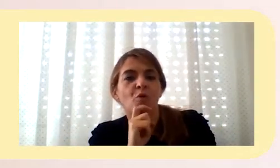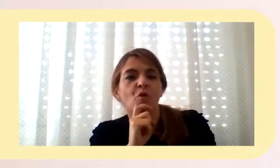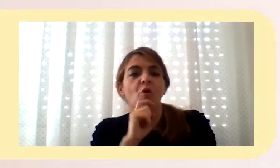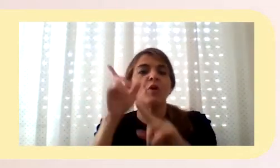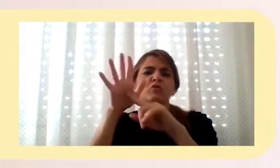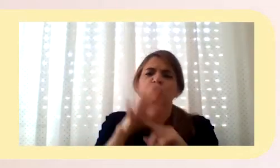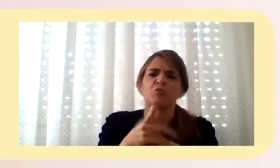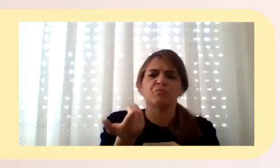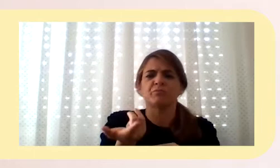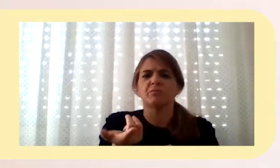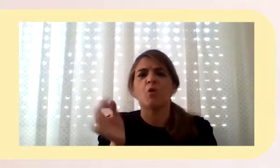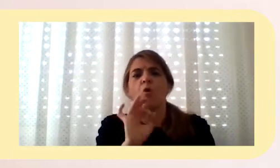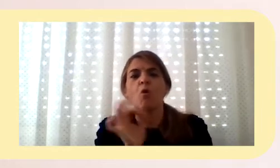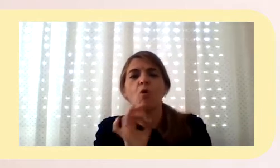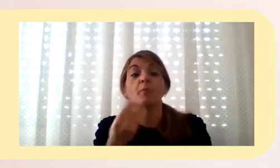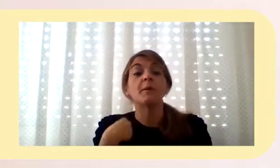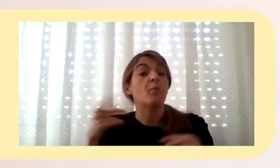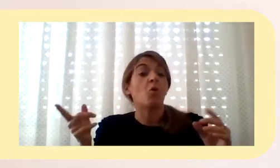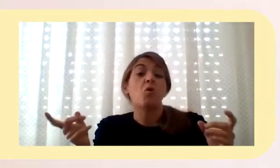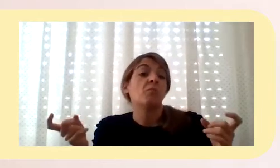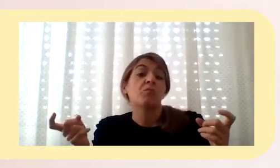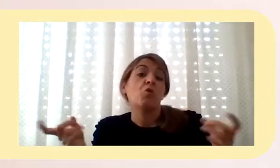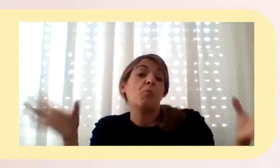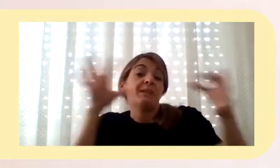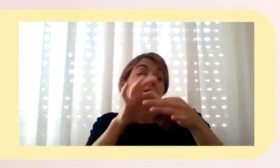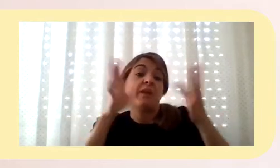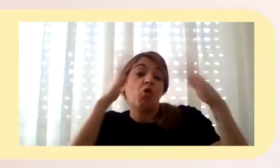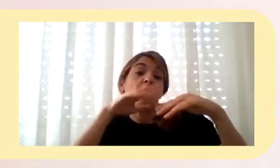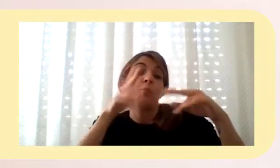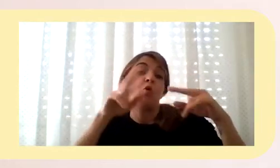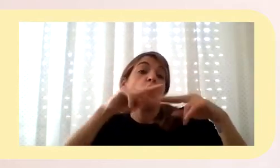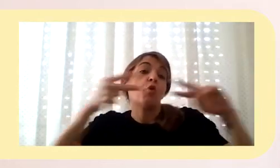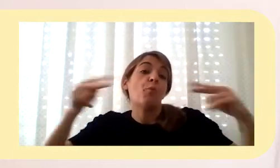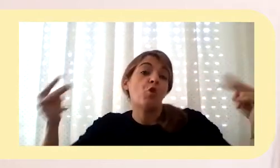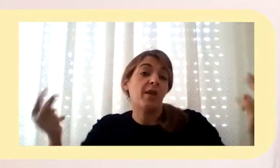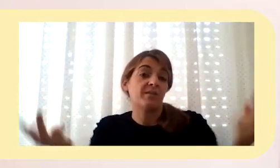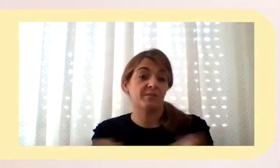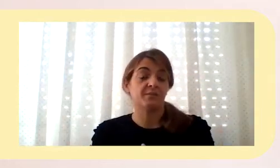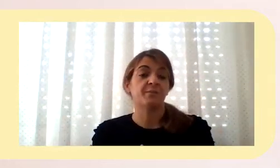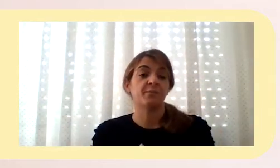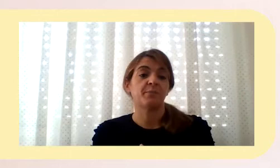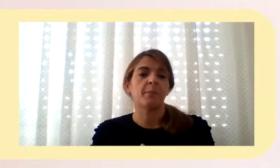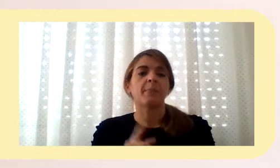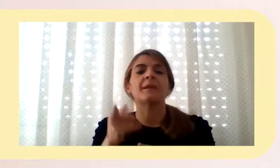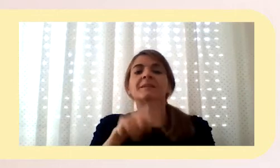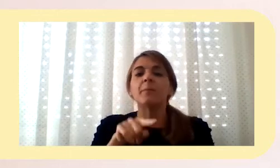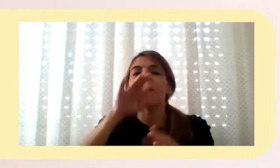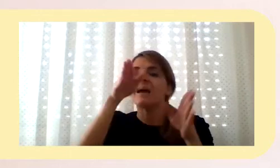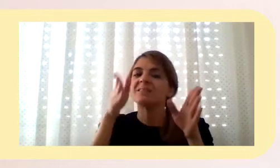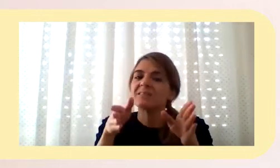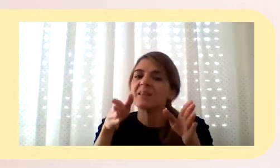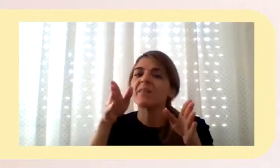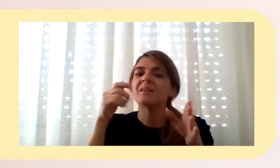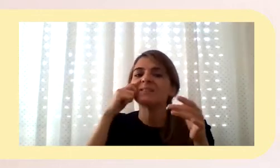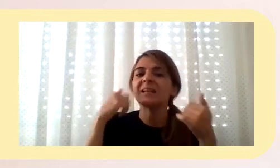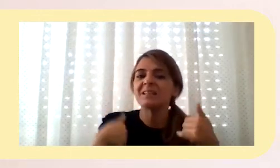o incluso las propias incompatibilidades hormonales. Se acepta que existen sesgos de género en la asistencia sanitaria en la medida